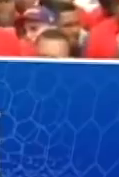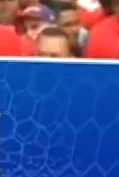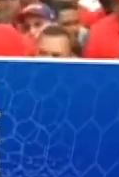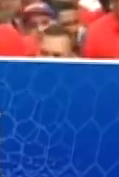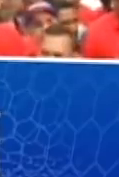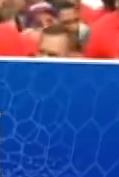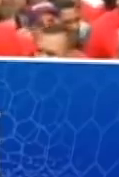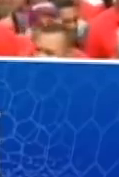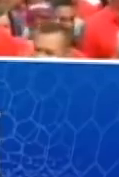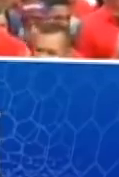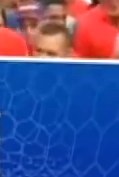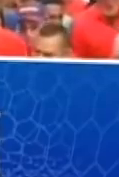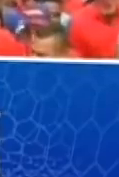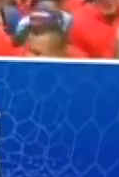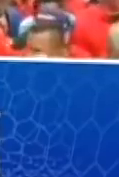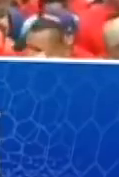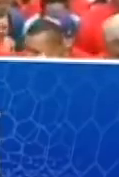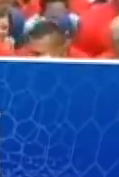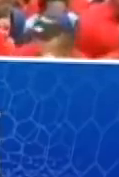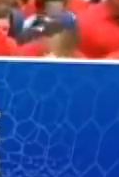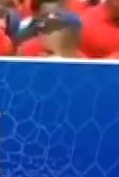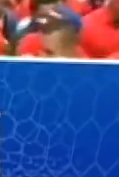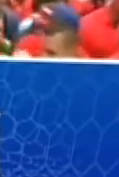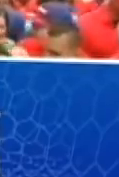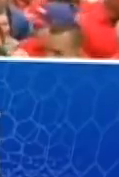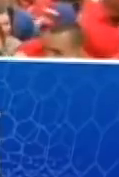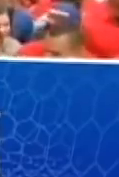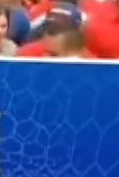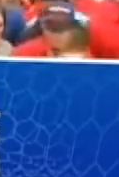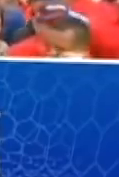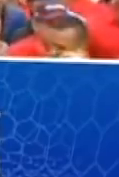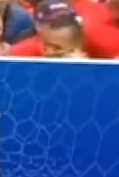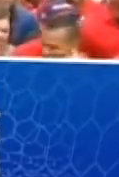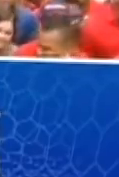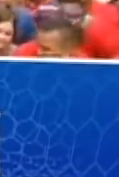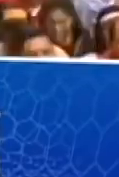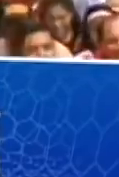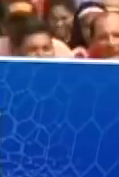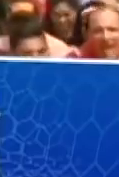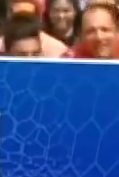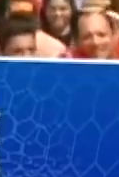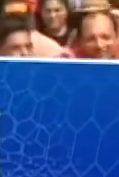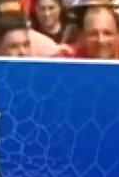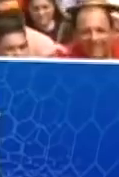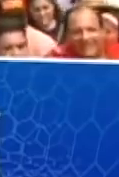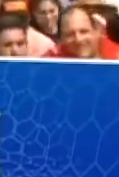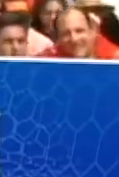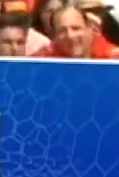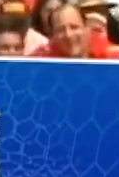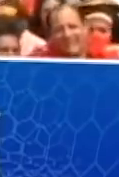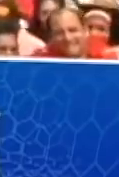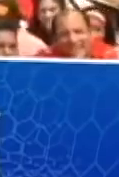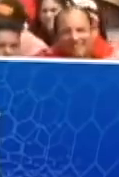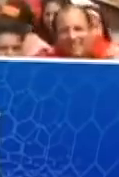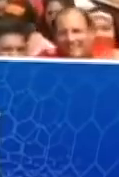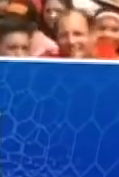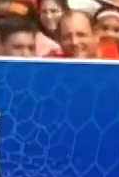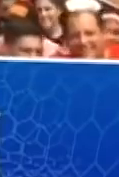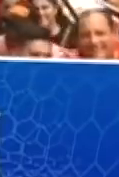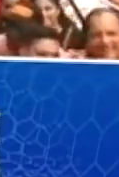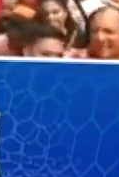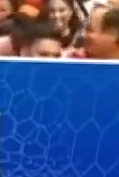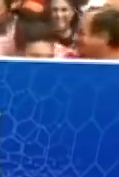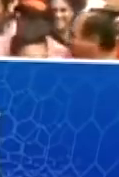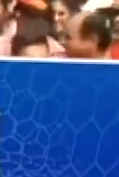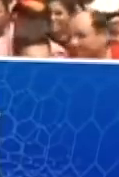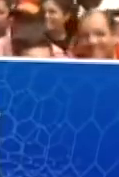atender en paz, en democracia y con libertad. Solo con paz, democracia y libertad y respeto,